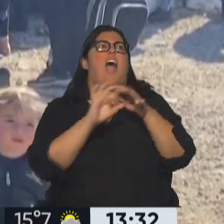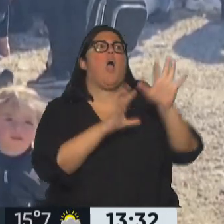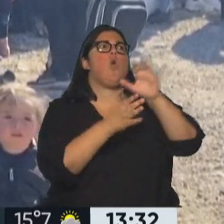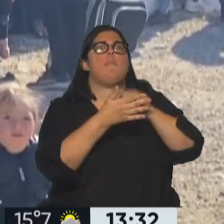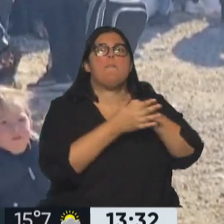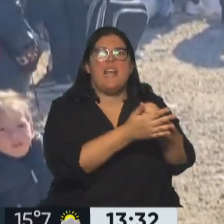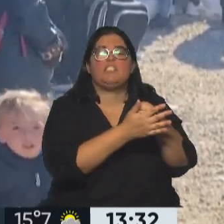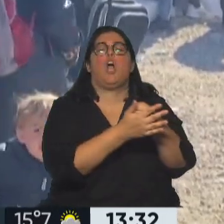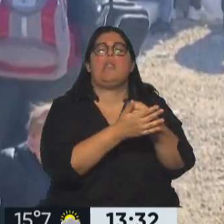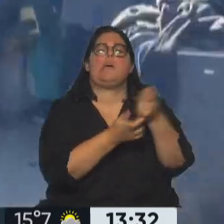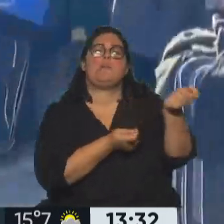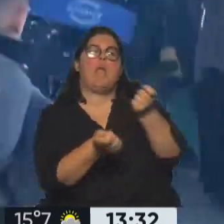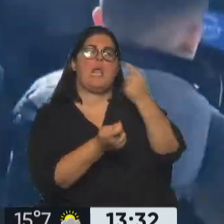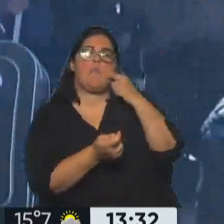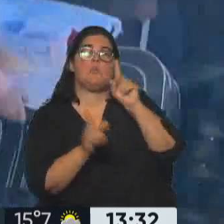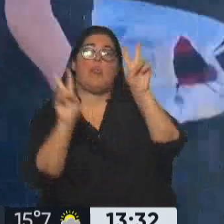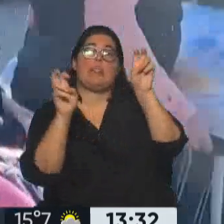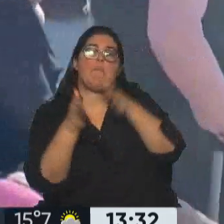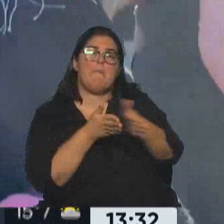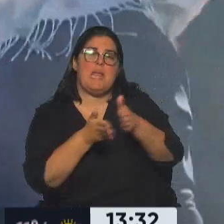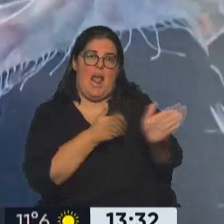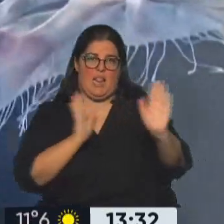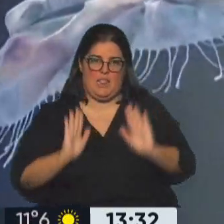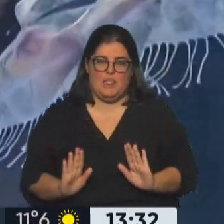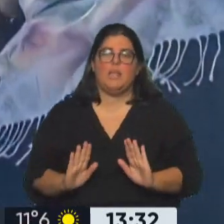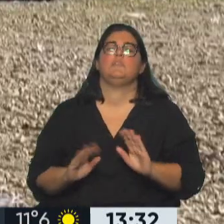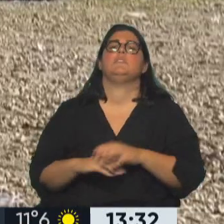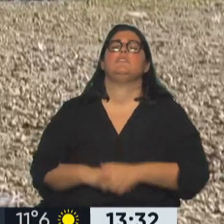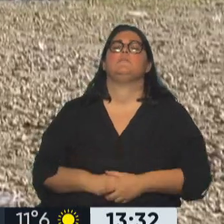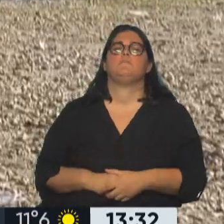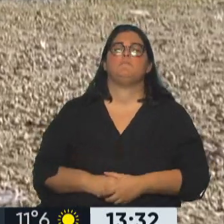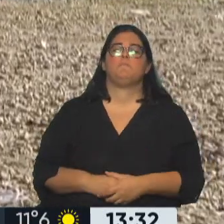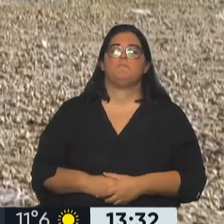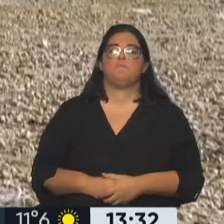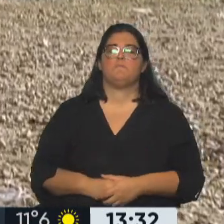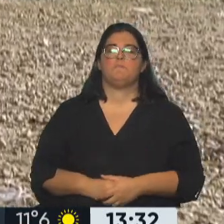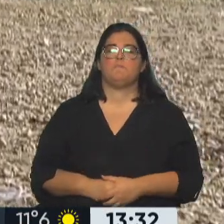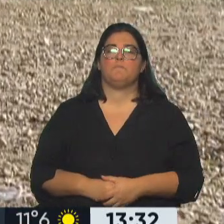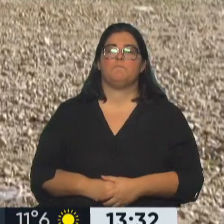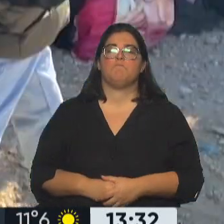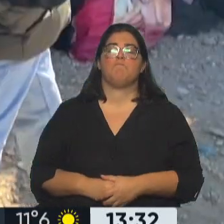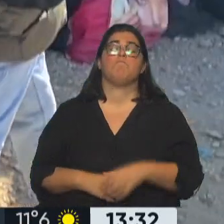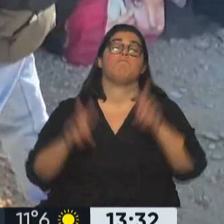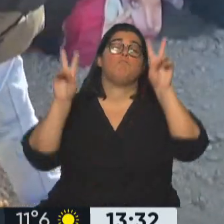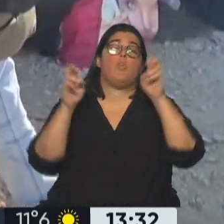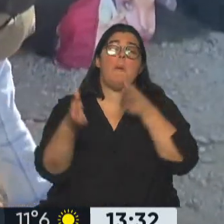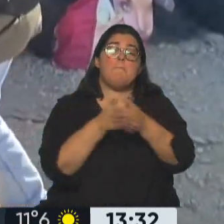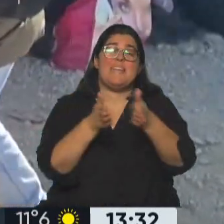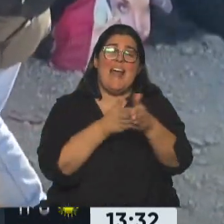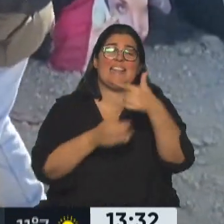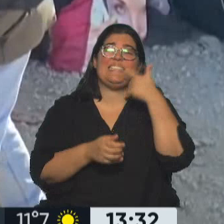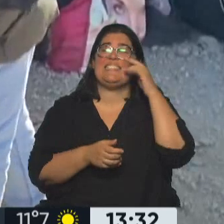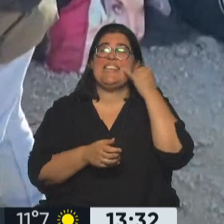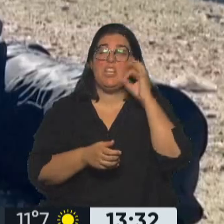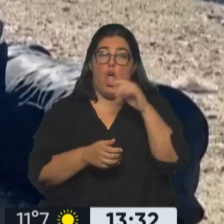obtener alguna concesión, en particular en su cruzada contra los kurdos en el norte de Siria. El tema de los migrantes sirios ocupó un